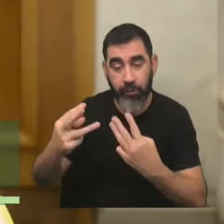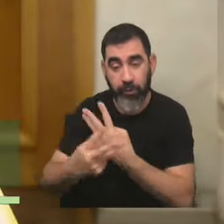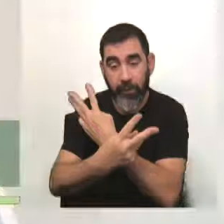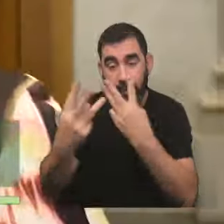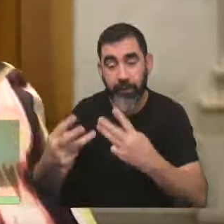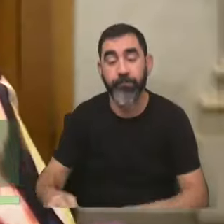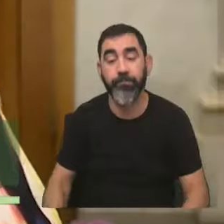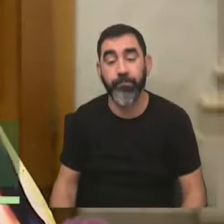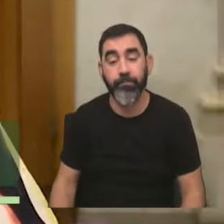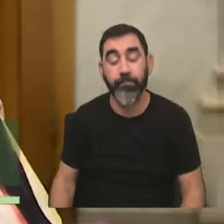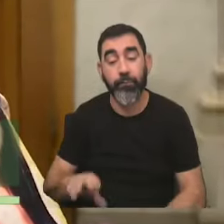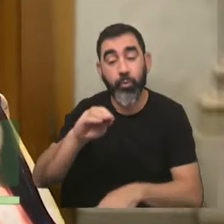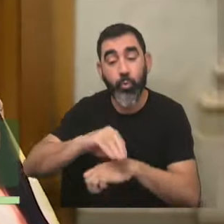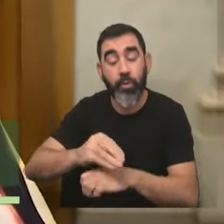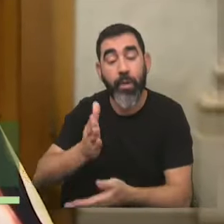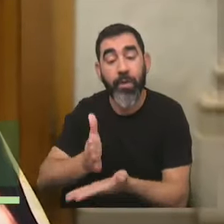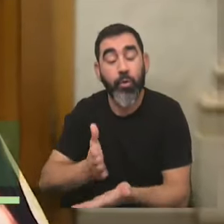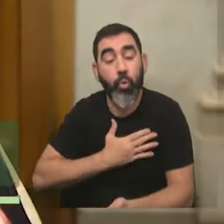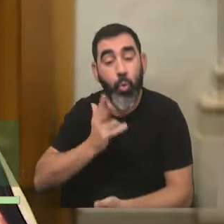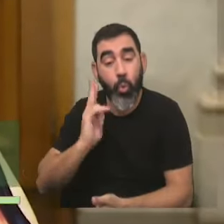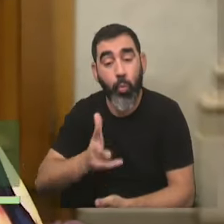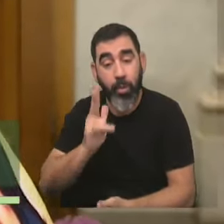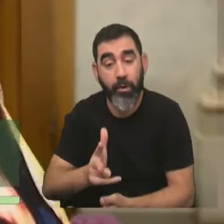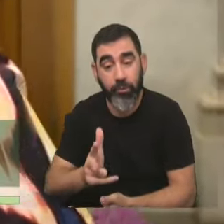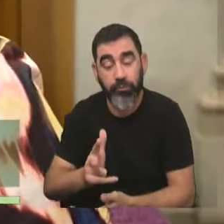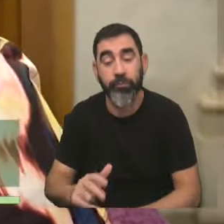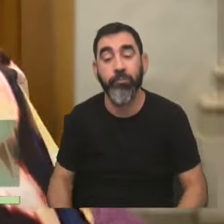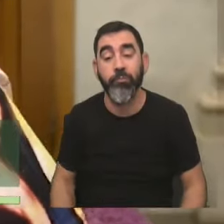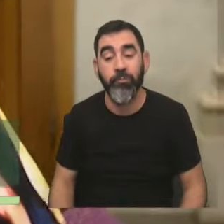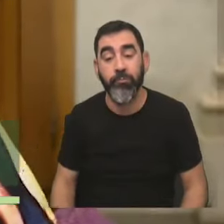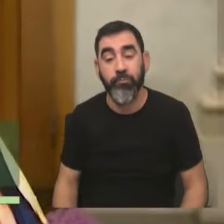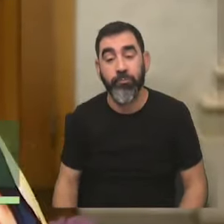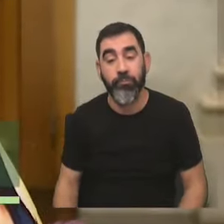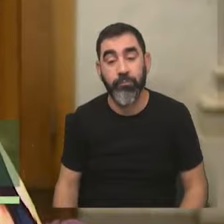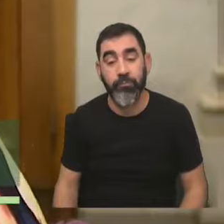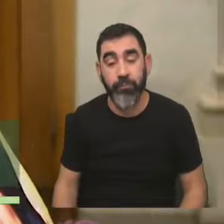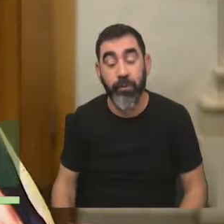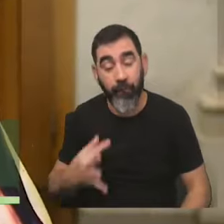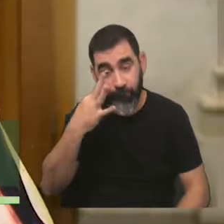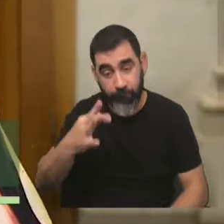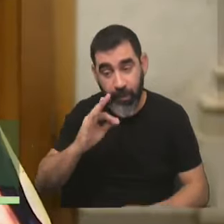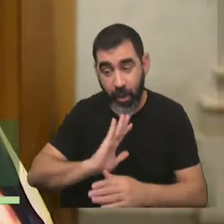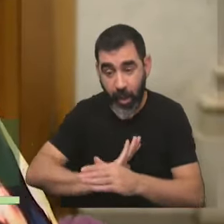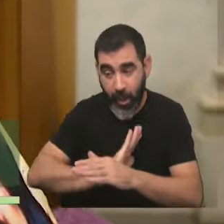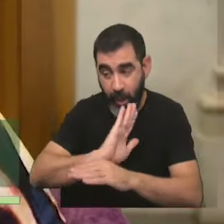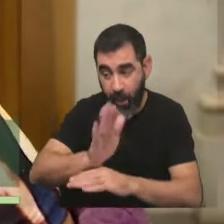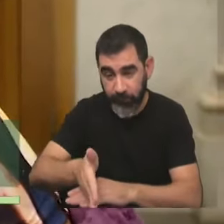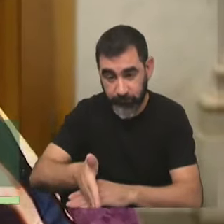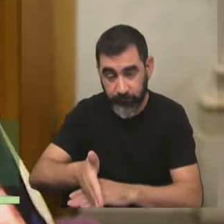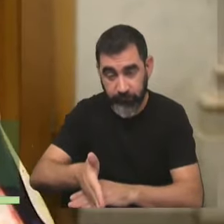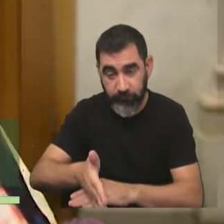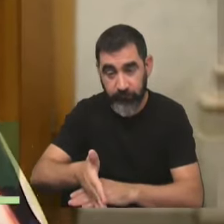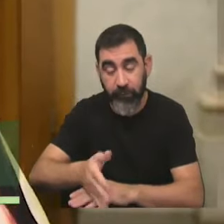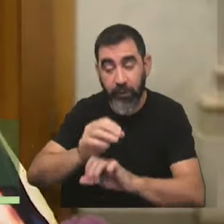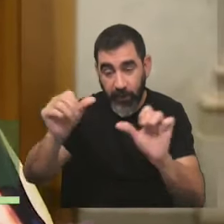esplendor la cultura es un derecho humano partimos Desde esa premisa y que haya realmente accesibilidad y que se